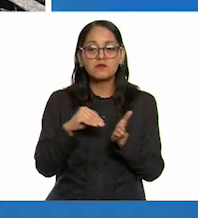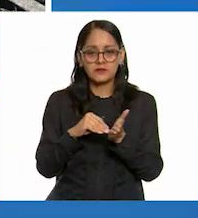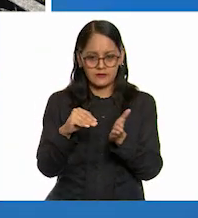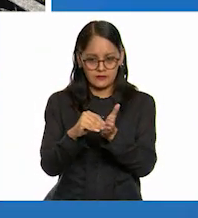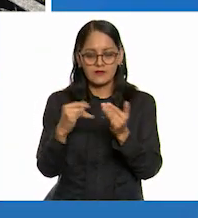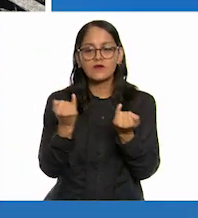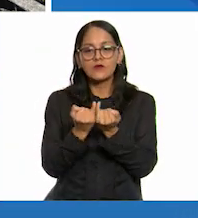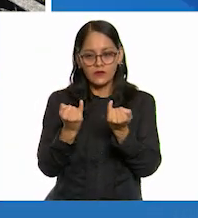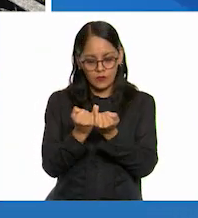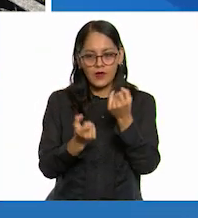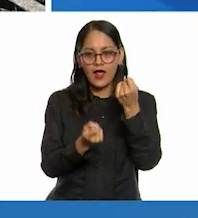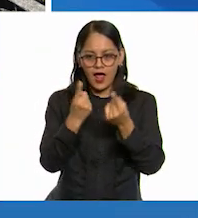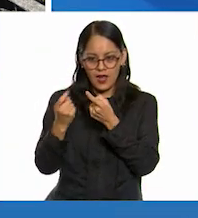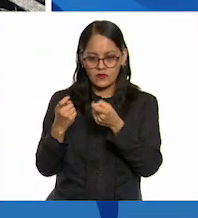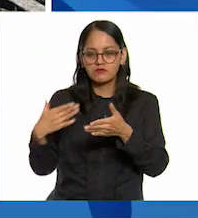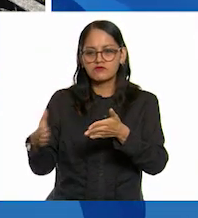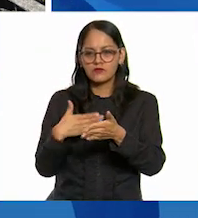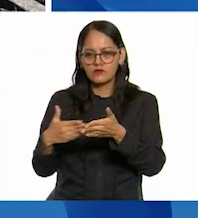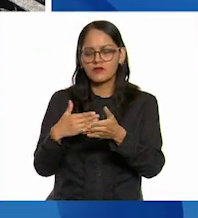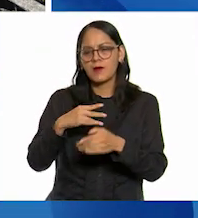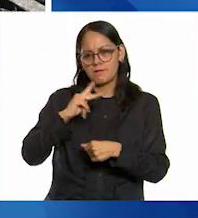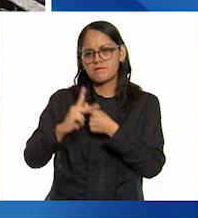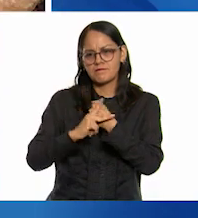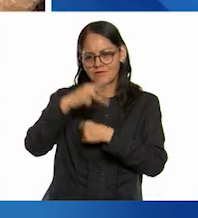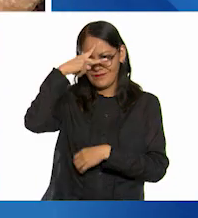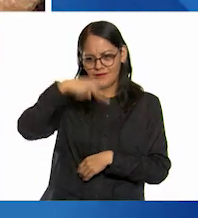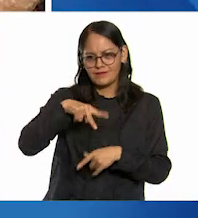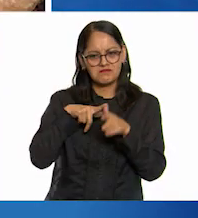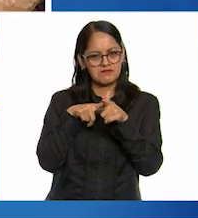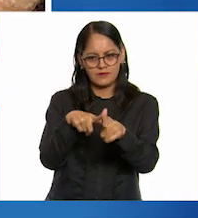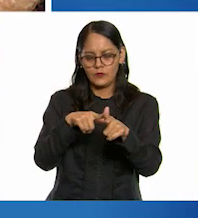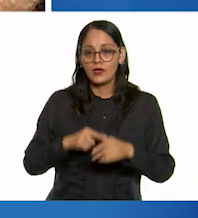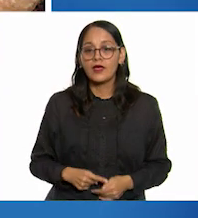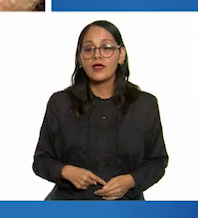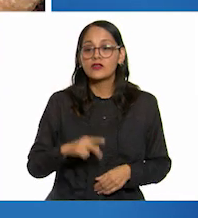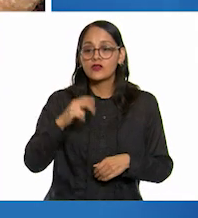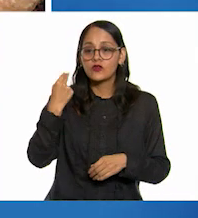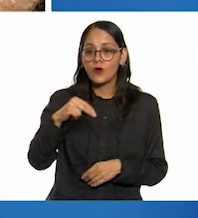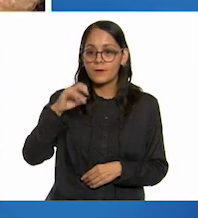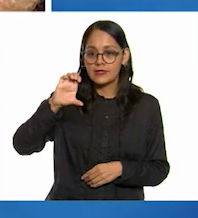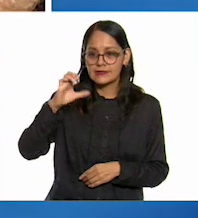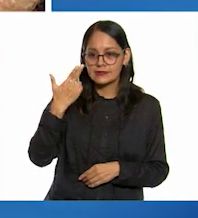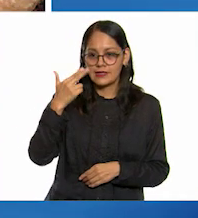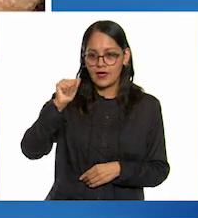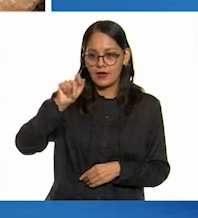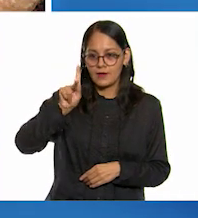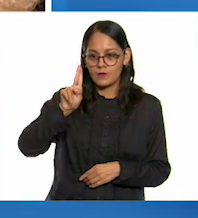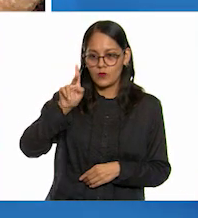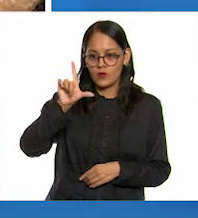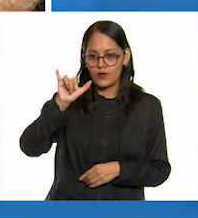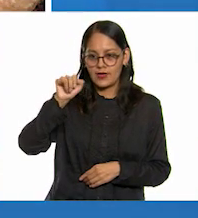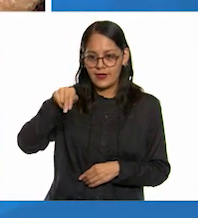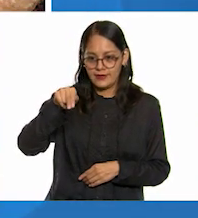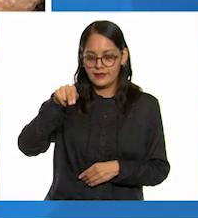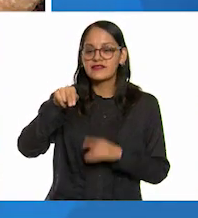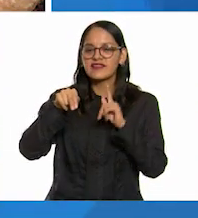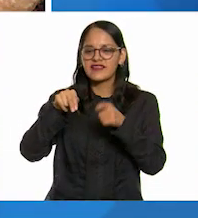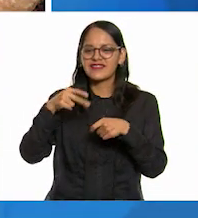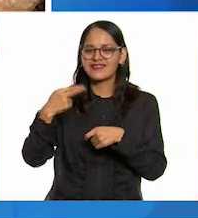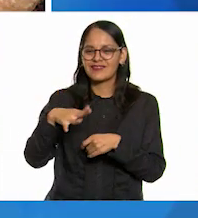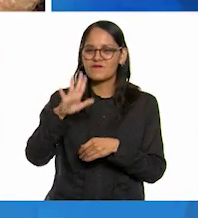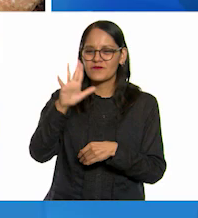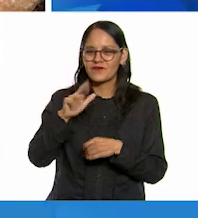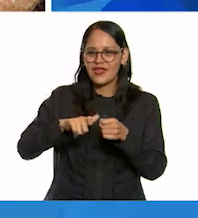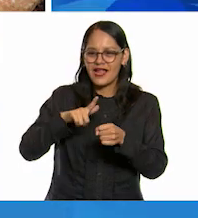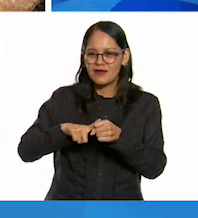siguen presentes en la cocina mexicana. El nombre de chapulín significa insecto que brinca en